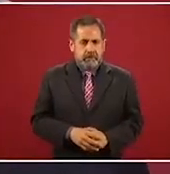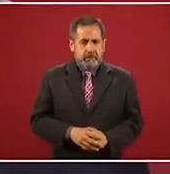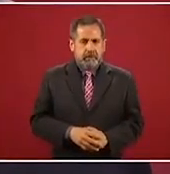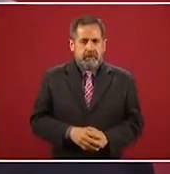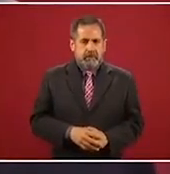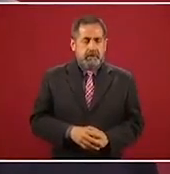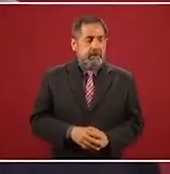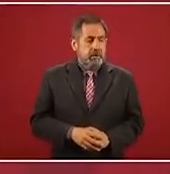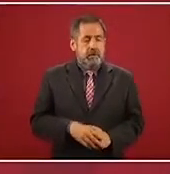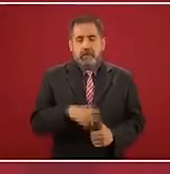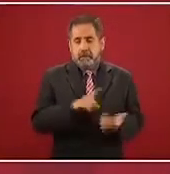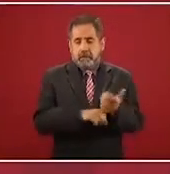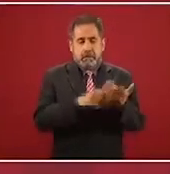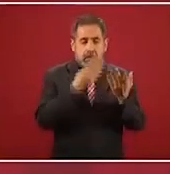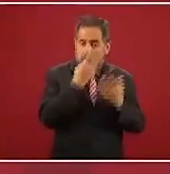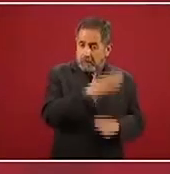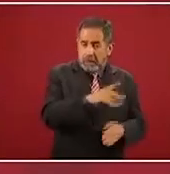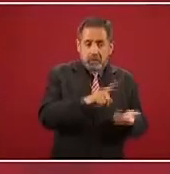Bancos,